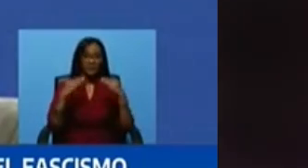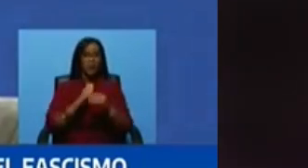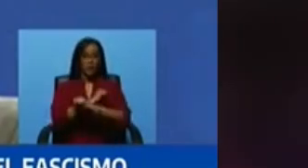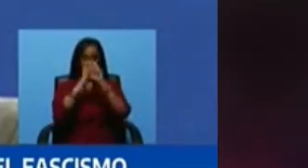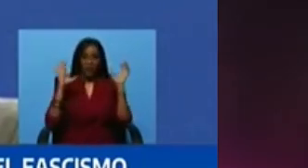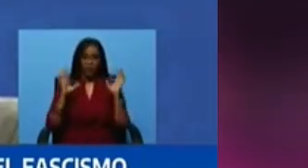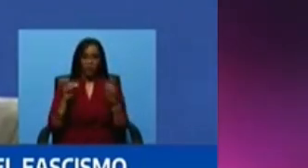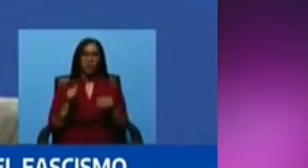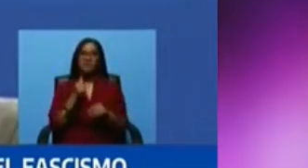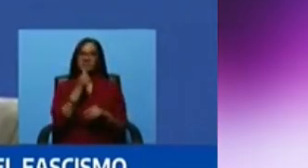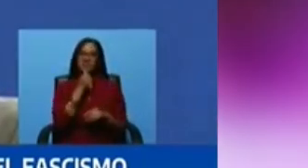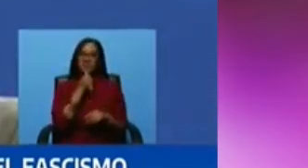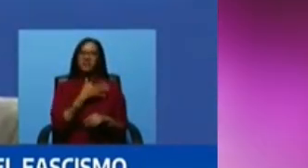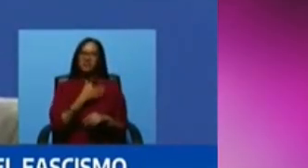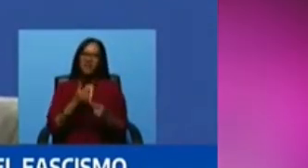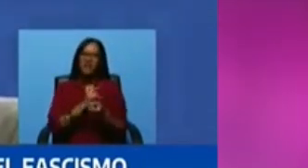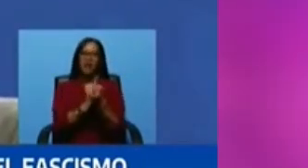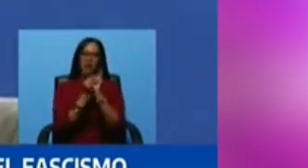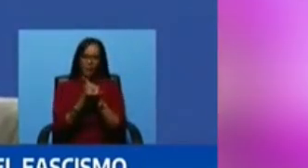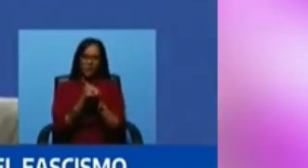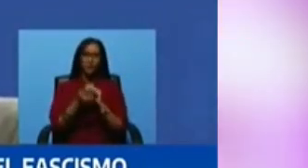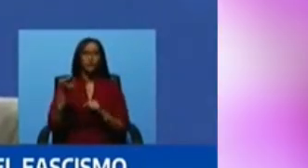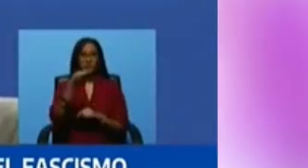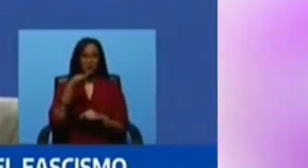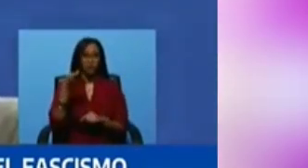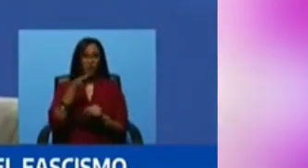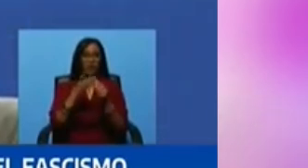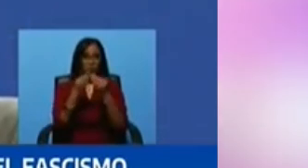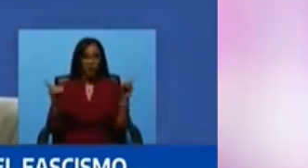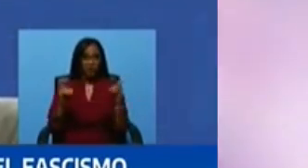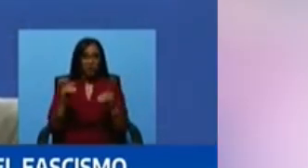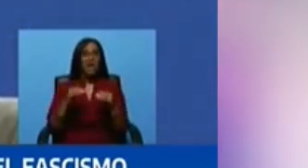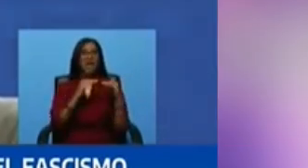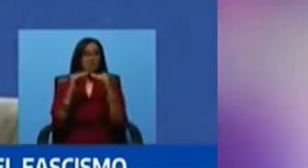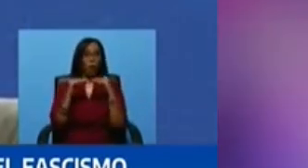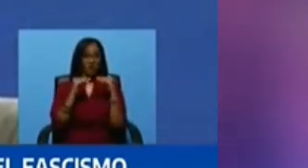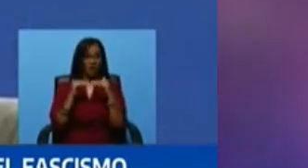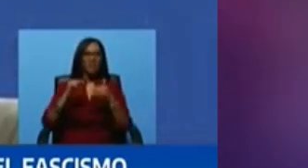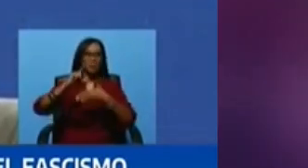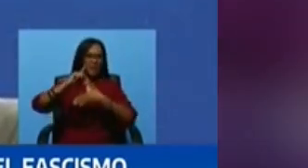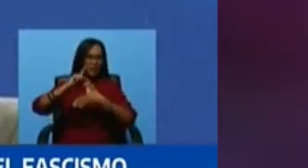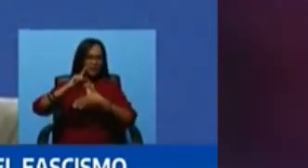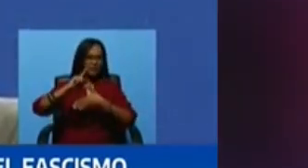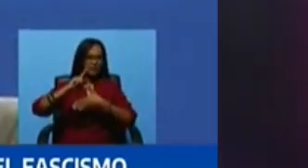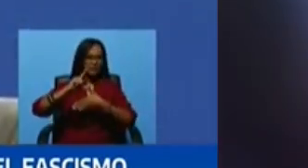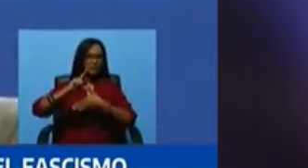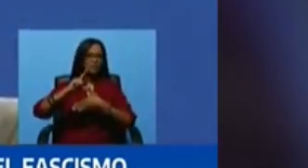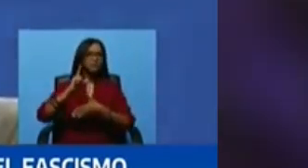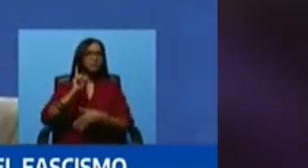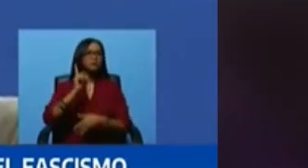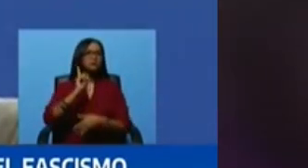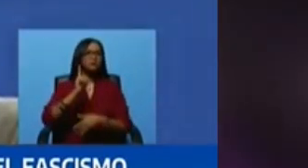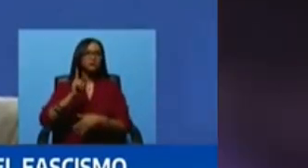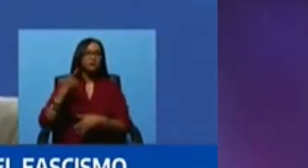quien quiera cambios para buscar democracia e igualdad en América Latina tendrá